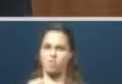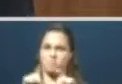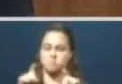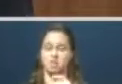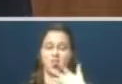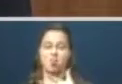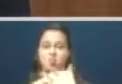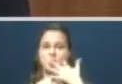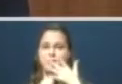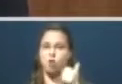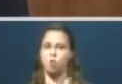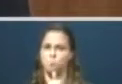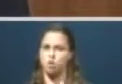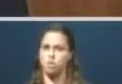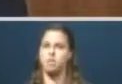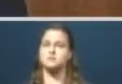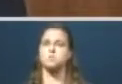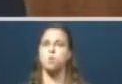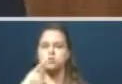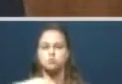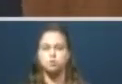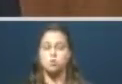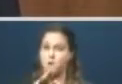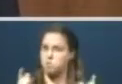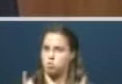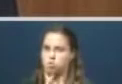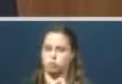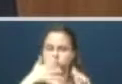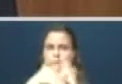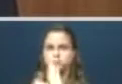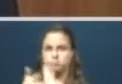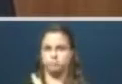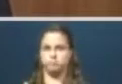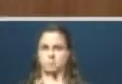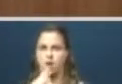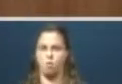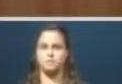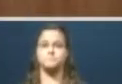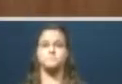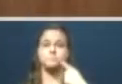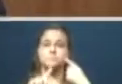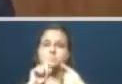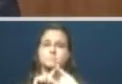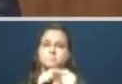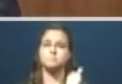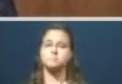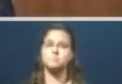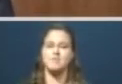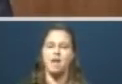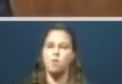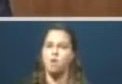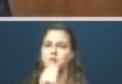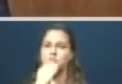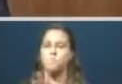prioridades sectoriales que vamos a analizar brevemente a continuación una de ellas es la agroalimentación y los recursos